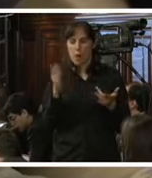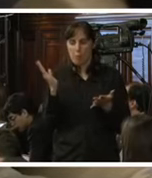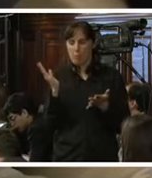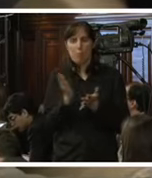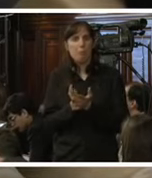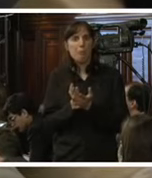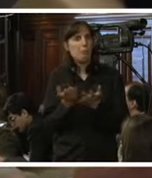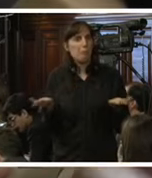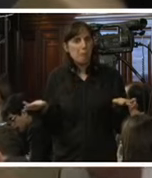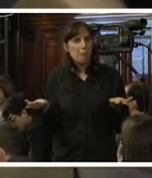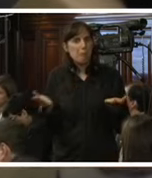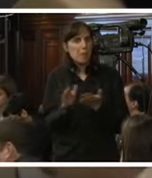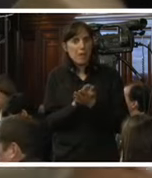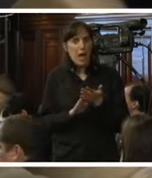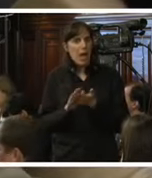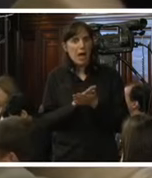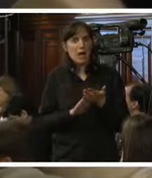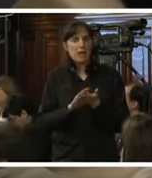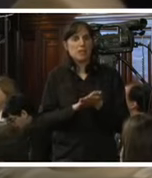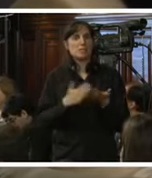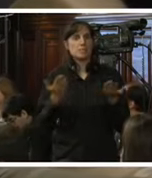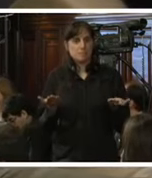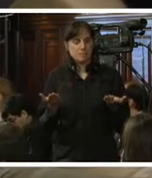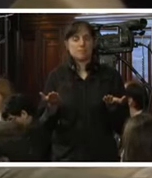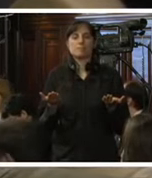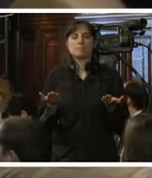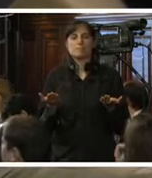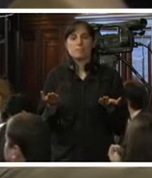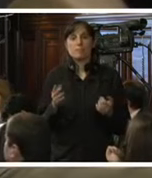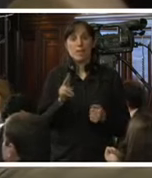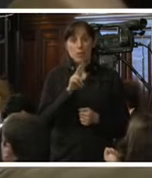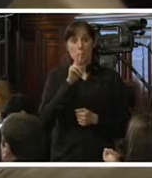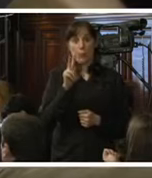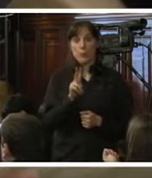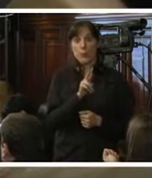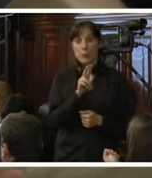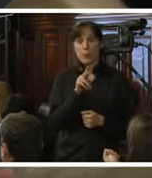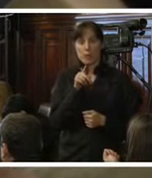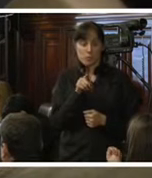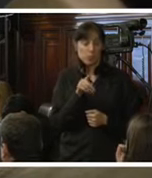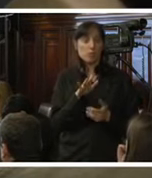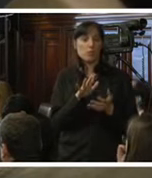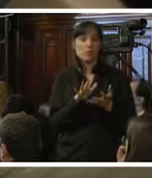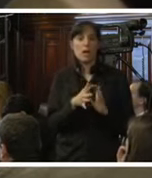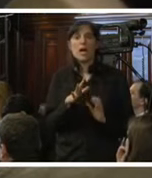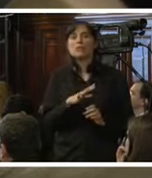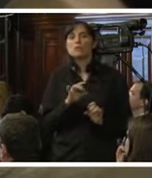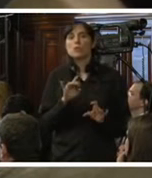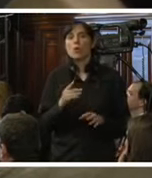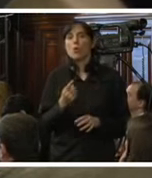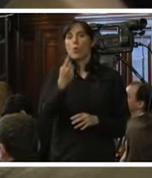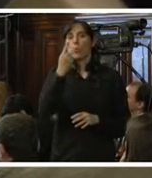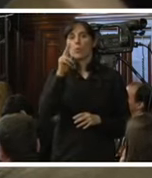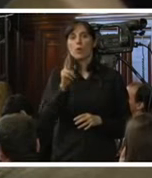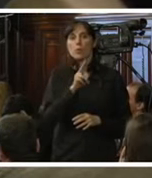sanción, digamos, en ese ámbito. La unidad, y eso es lo mismo, hay una sola unidad en donde encontramos